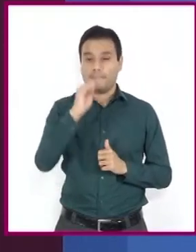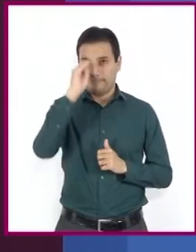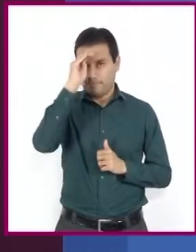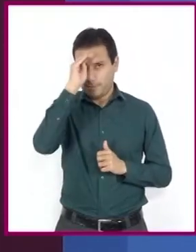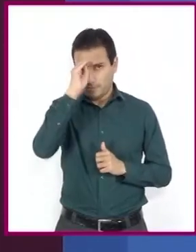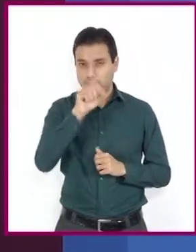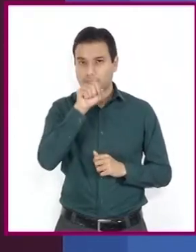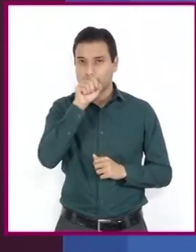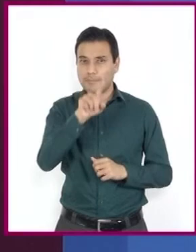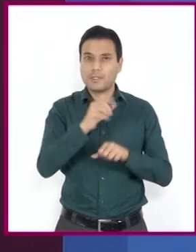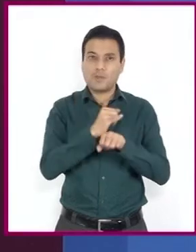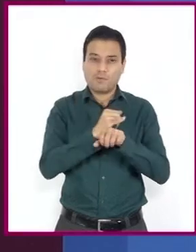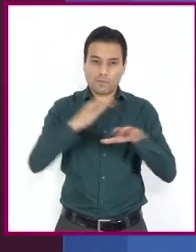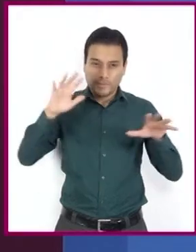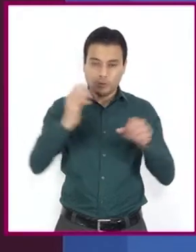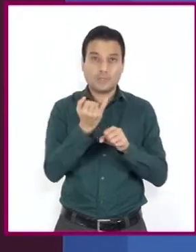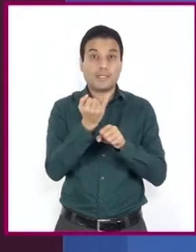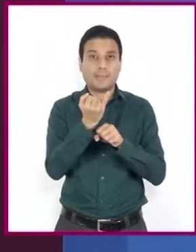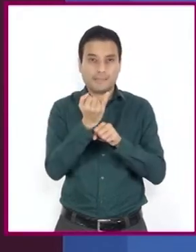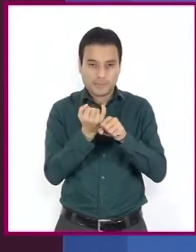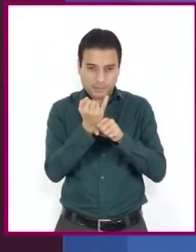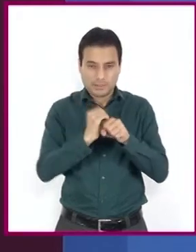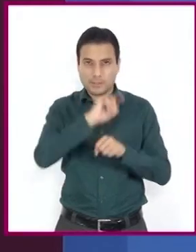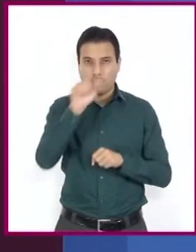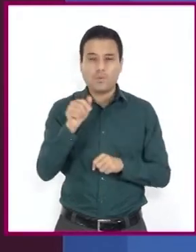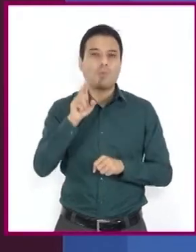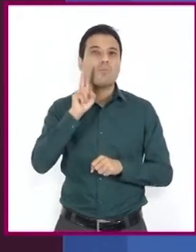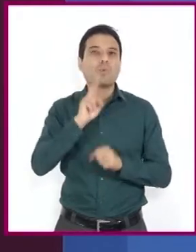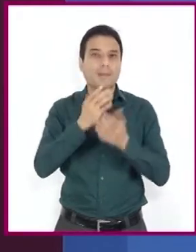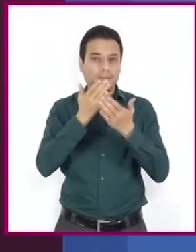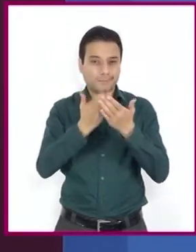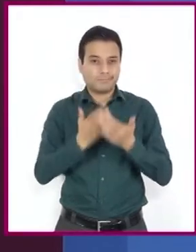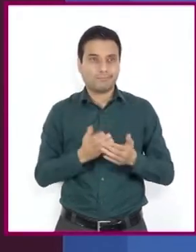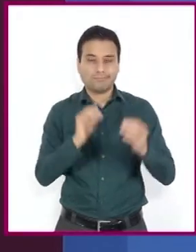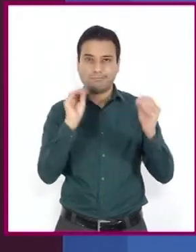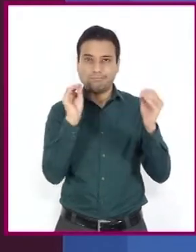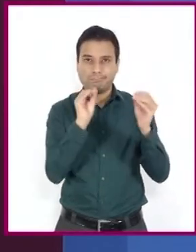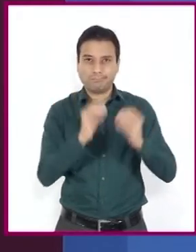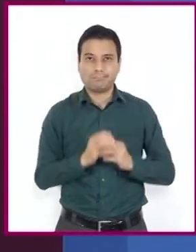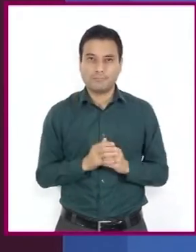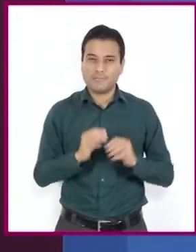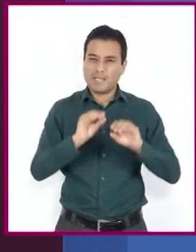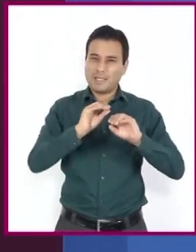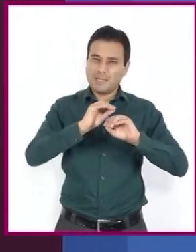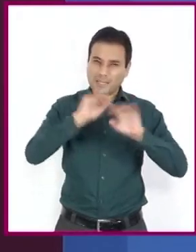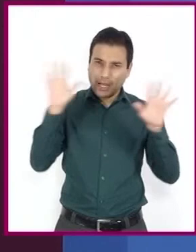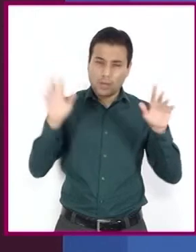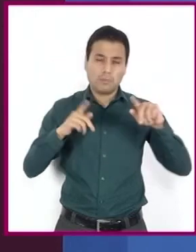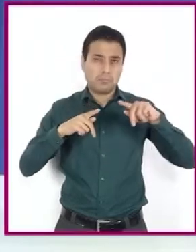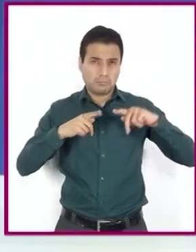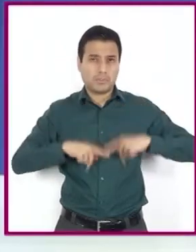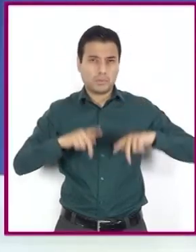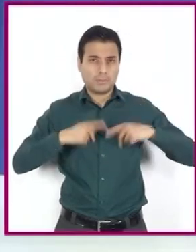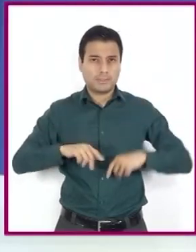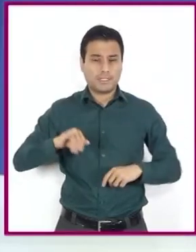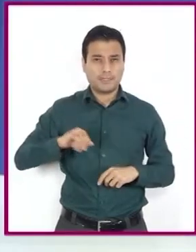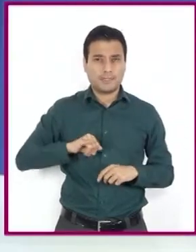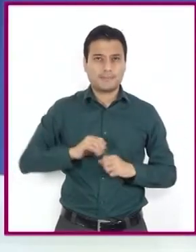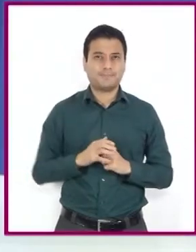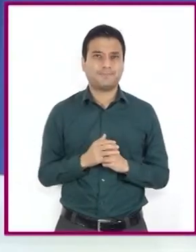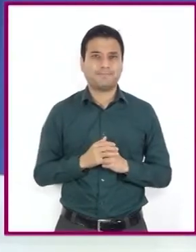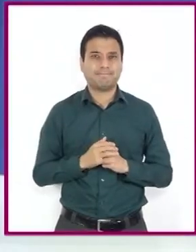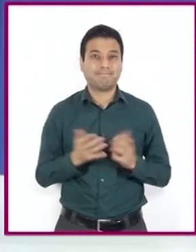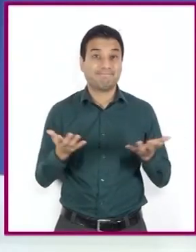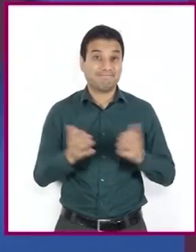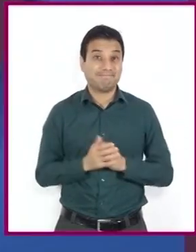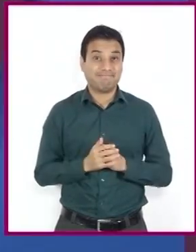lo suficiente para construir argumentos sólidos y claros que interesen a tus lectores. Hemos